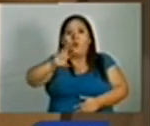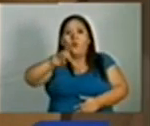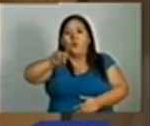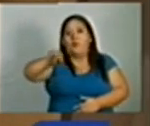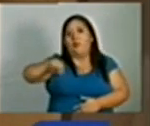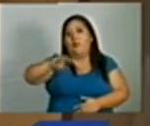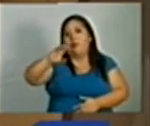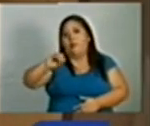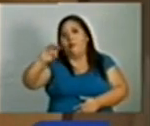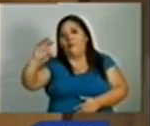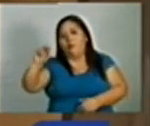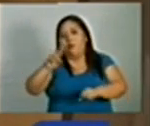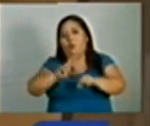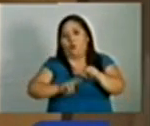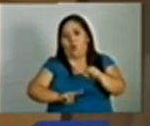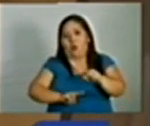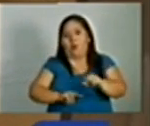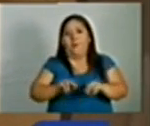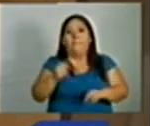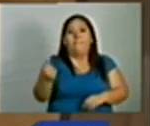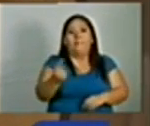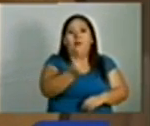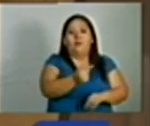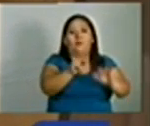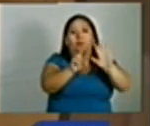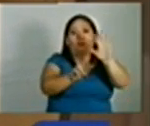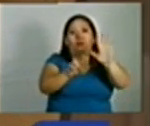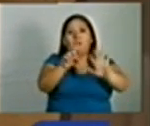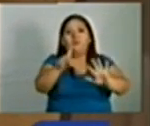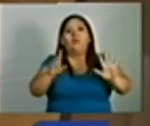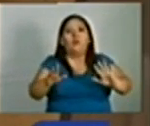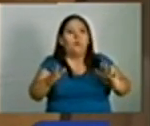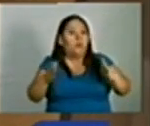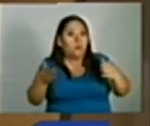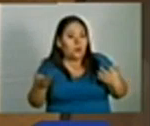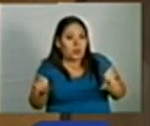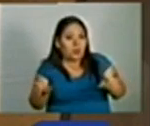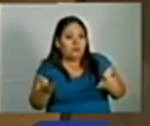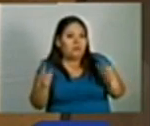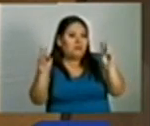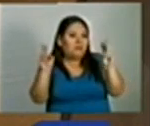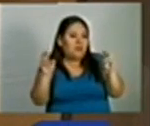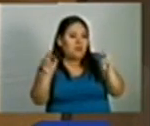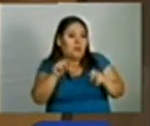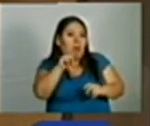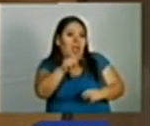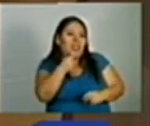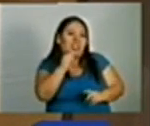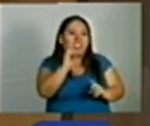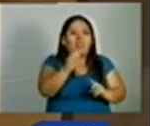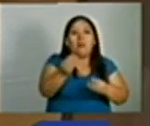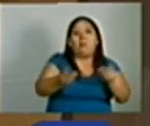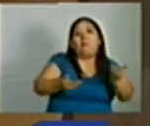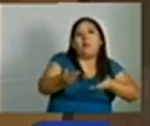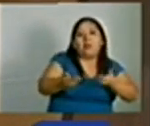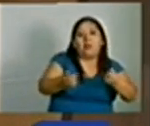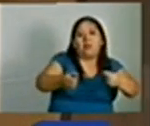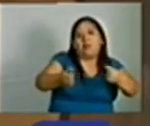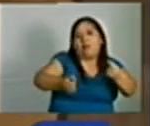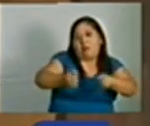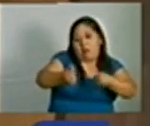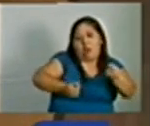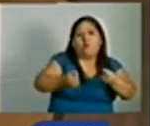$450,000 y 76 víctimas por haberlos estafado en el sentido que este ofrecía vehículos